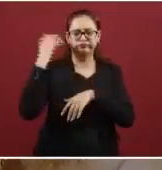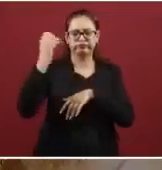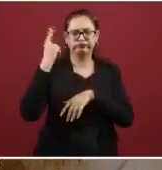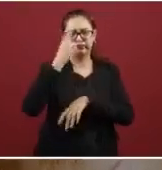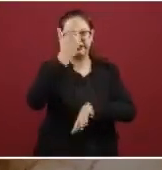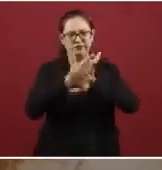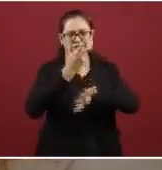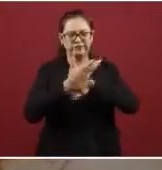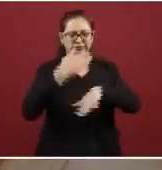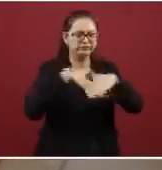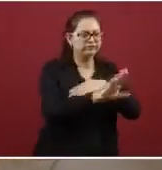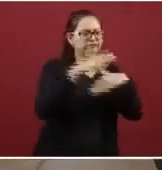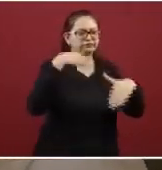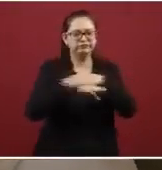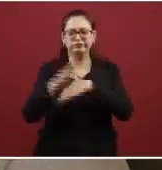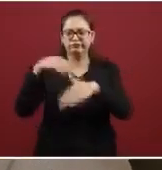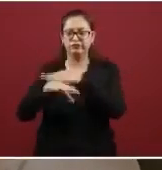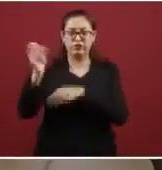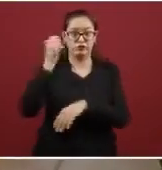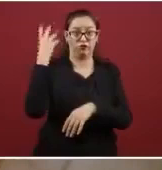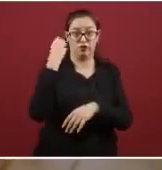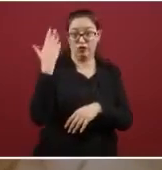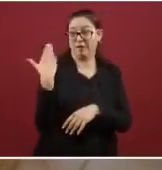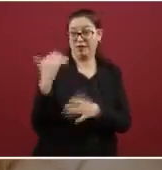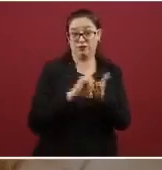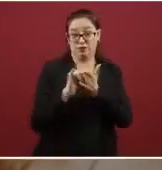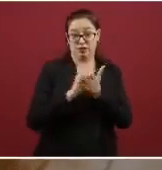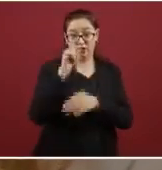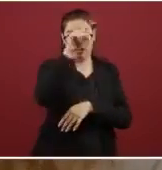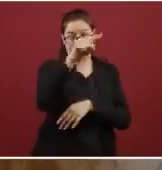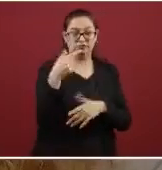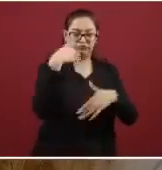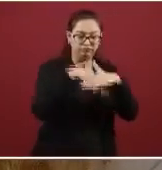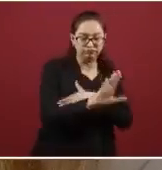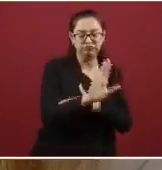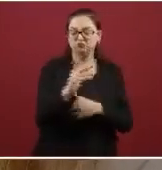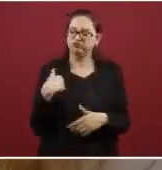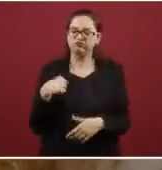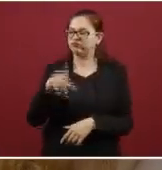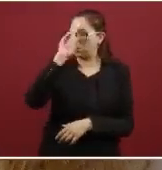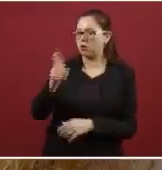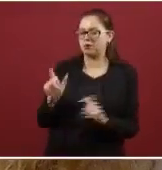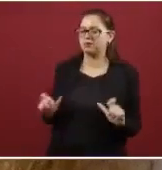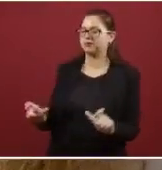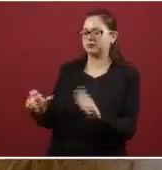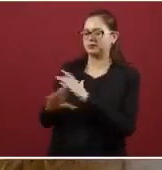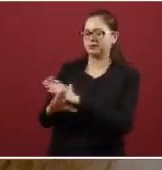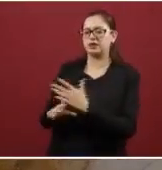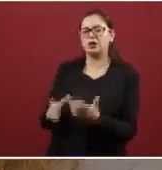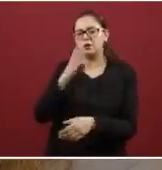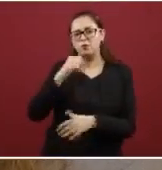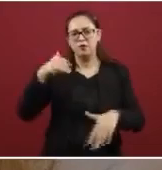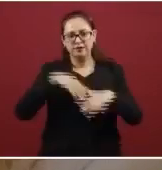en Estados Unidos. Uno de estos foros fue en Nueva York recientemente y la persona a la que se le prohibió entrar